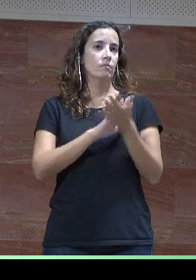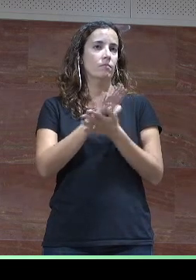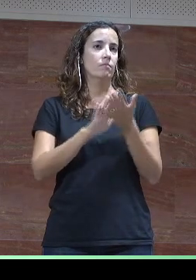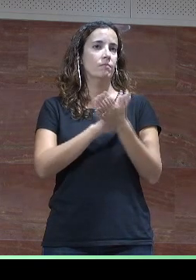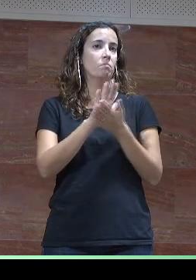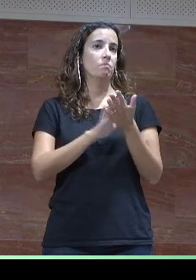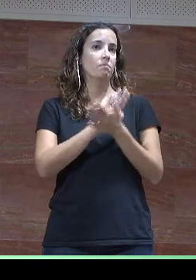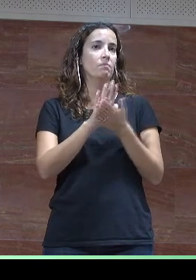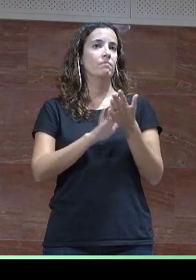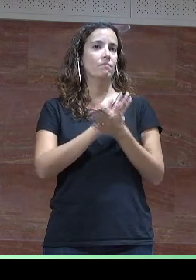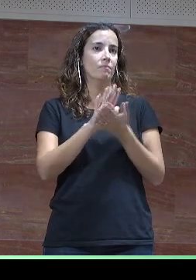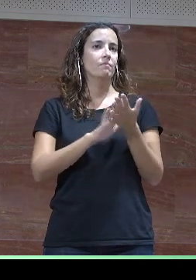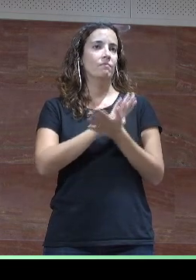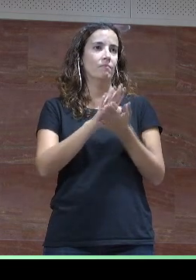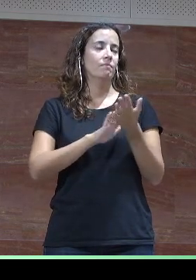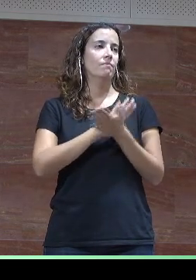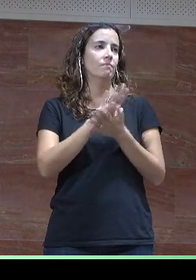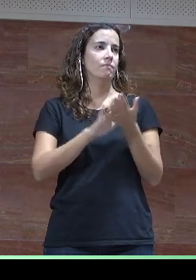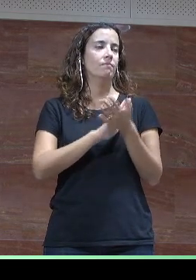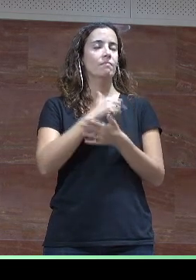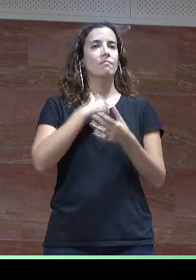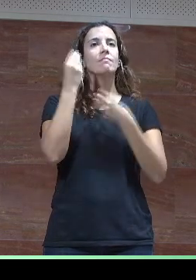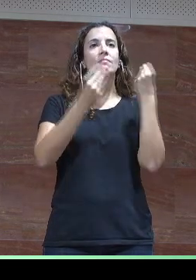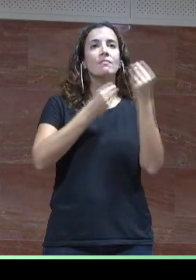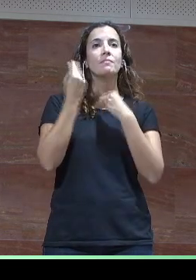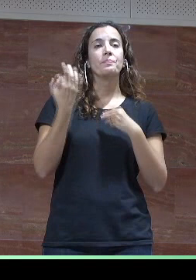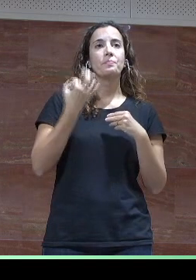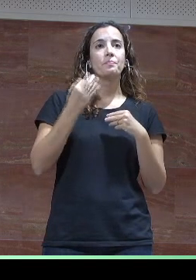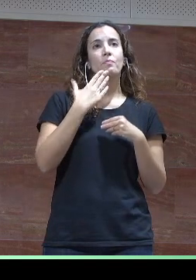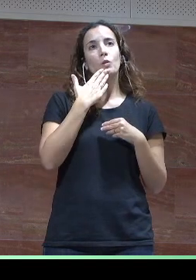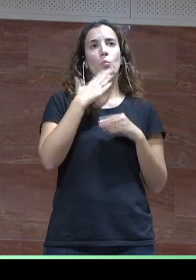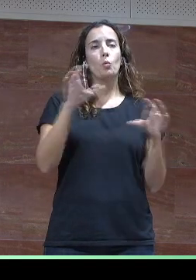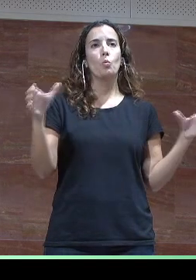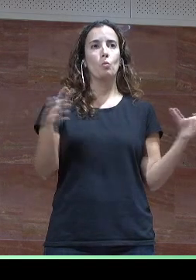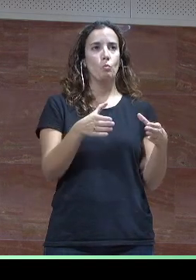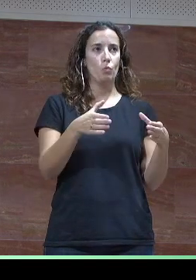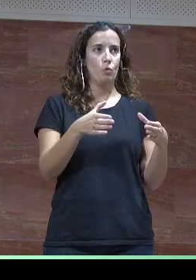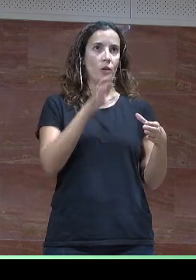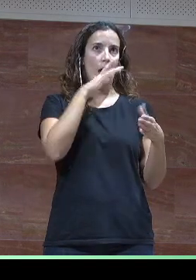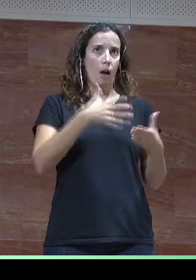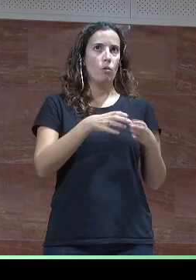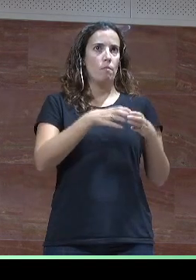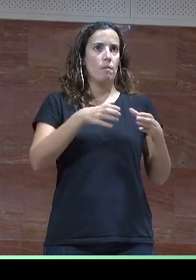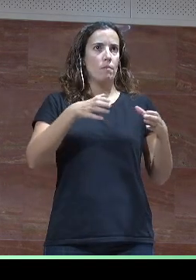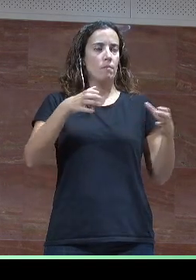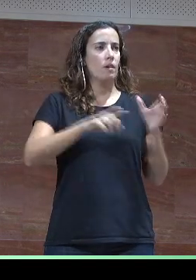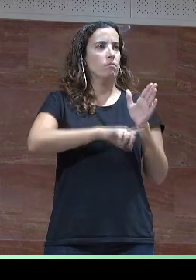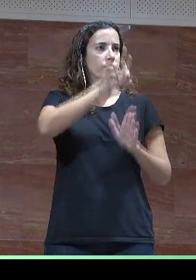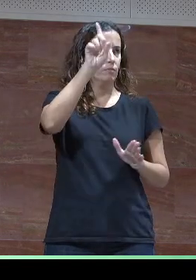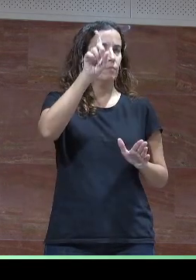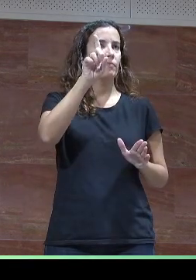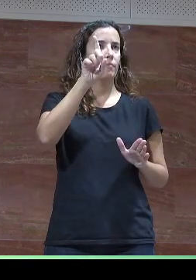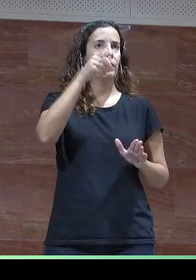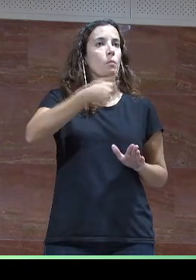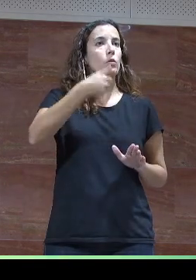que tenemos que hacer llegar, yo creo que como grupo, como ese grupo que está creciendo. ¿Y por qué tenemos